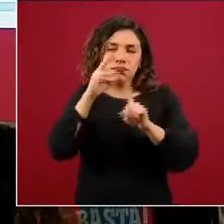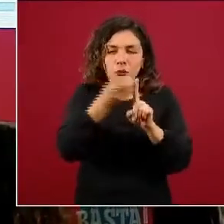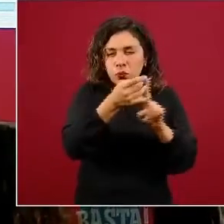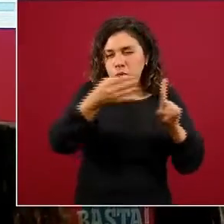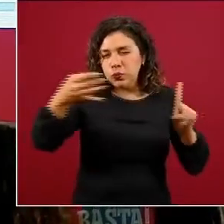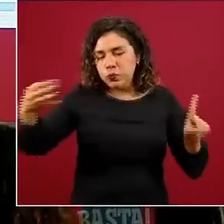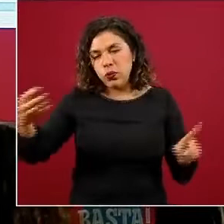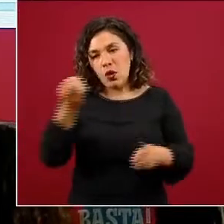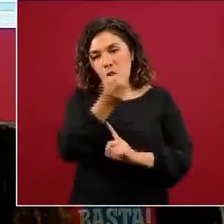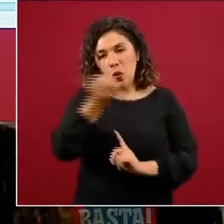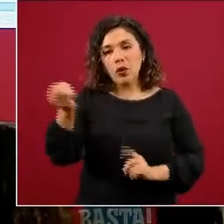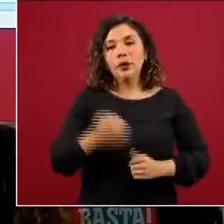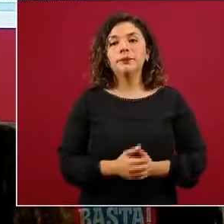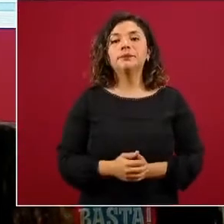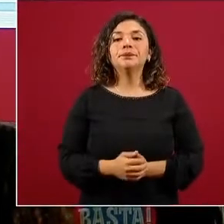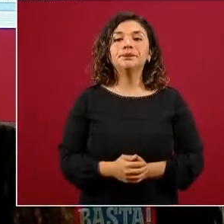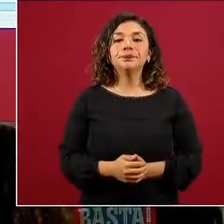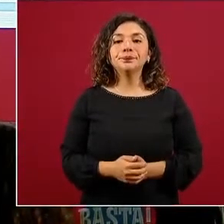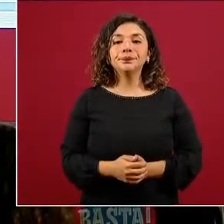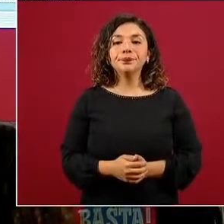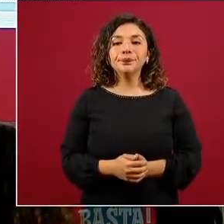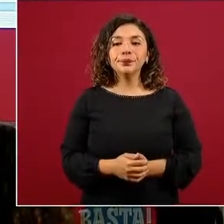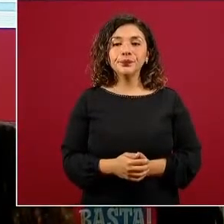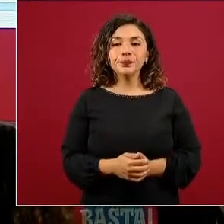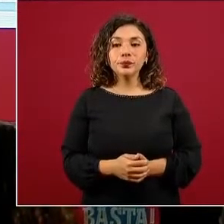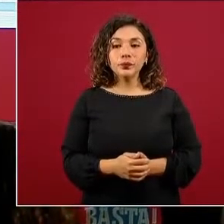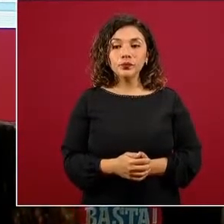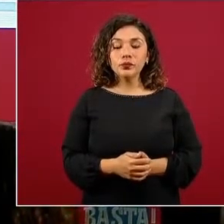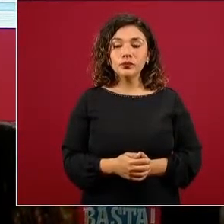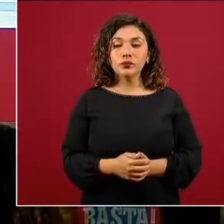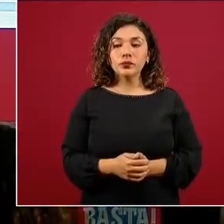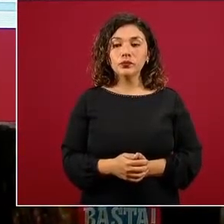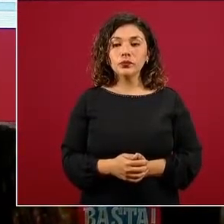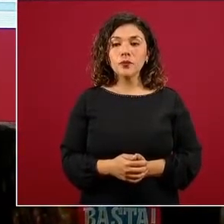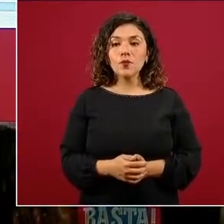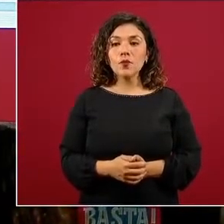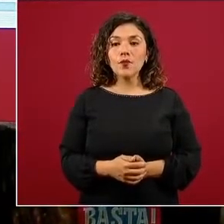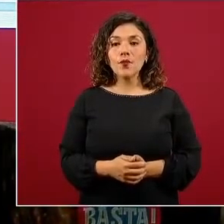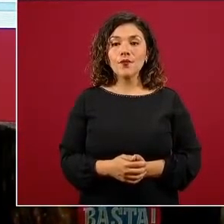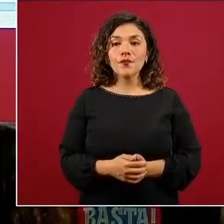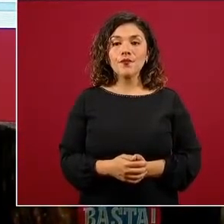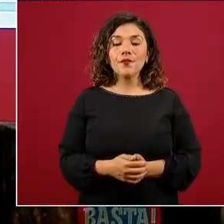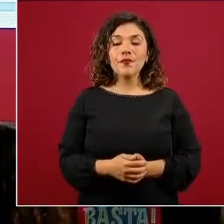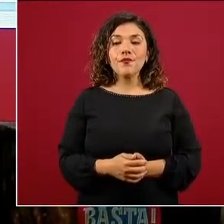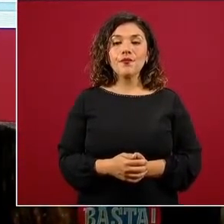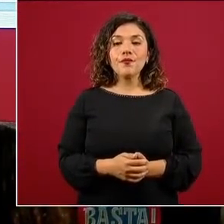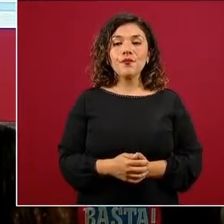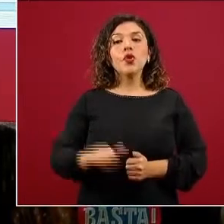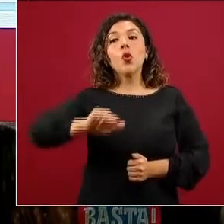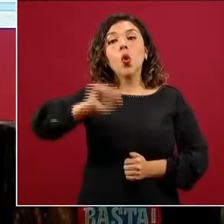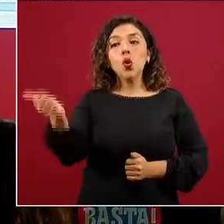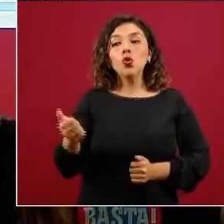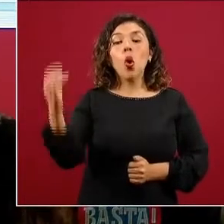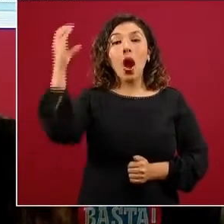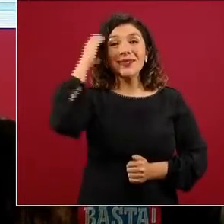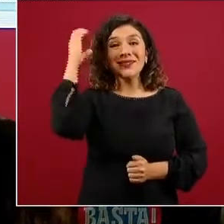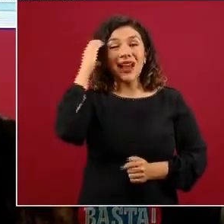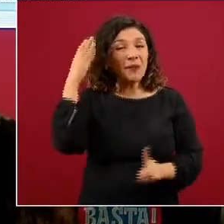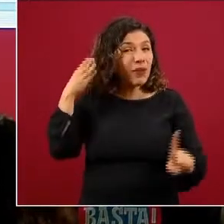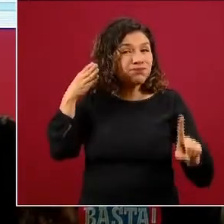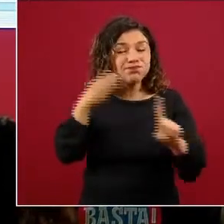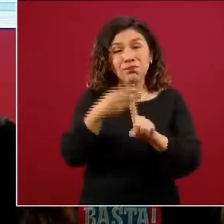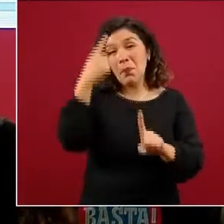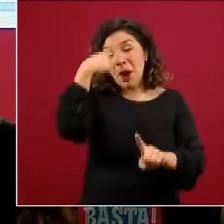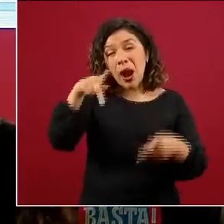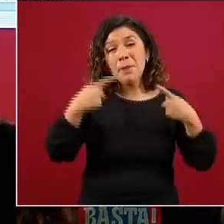el orden mencionado. La siguiente. Respecto a las camas